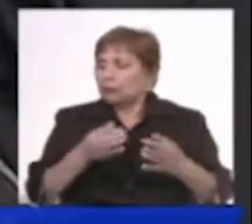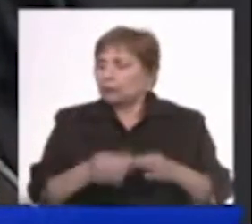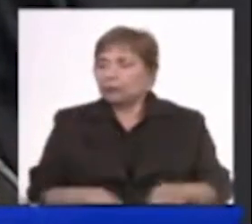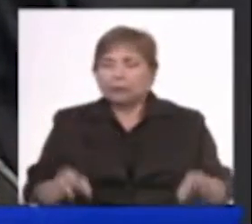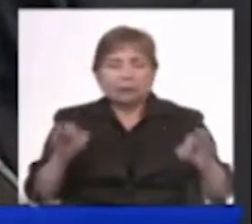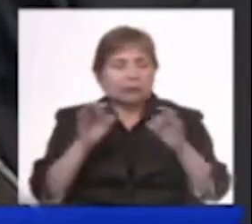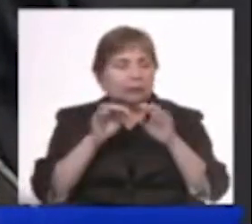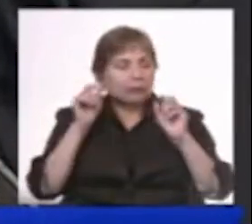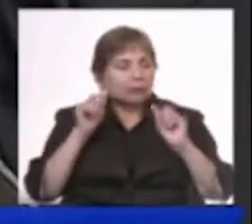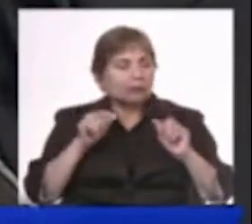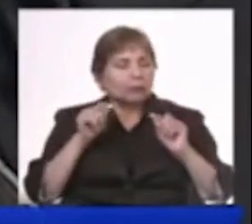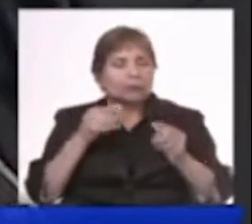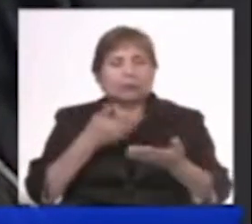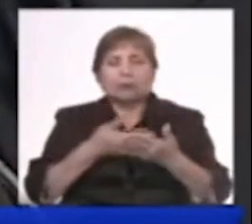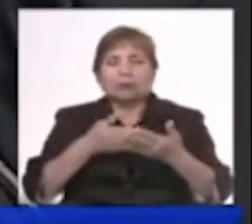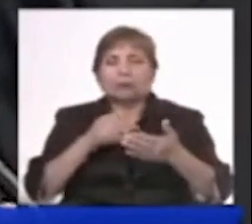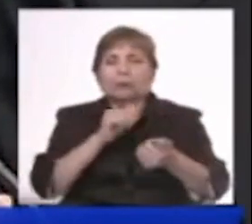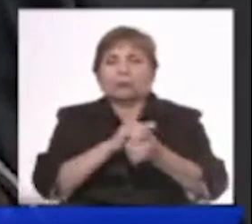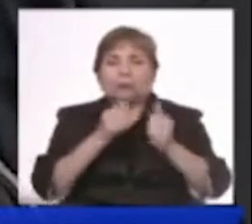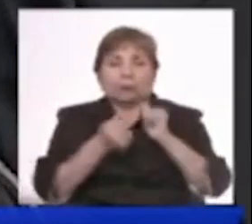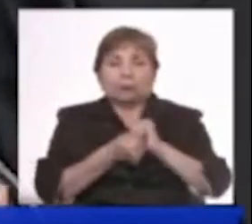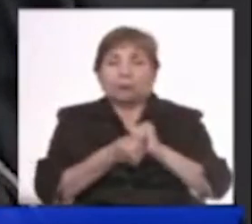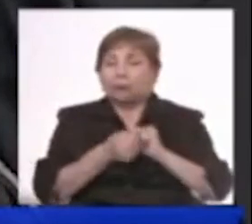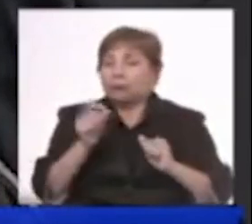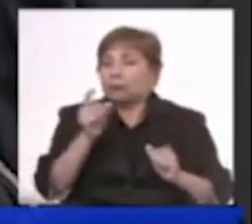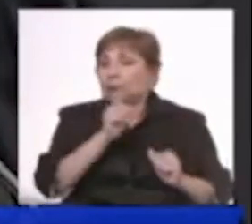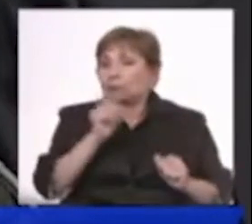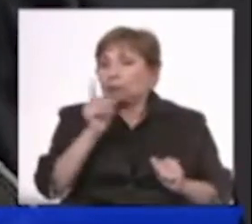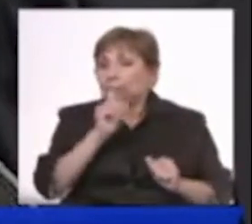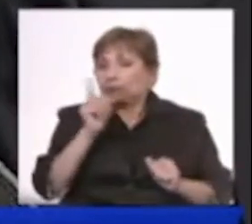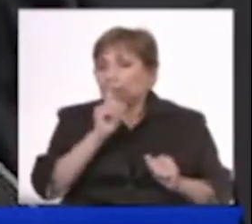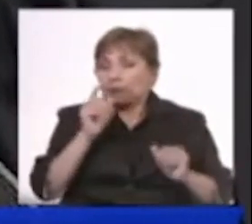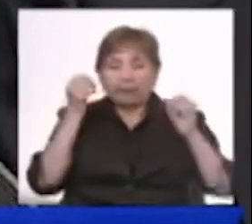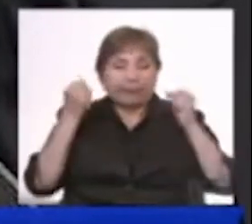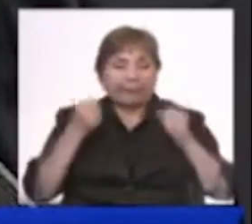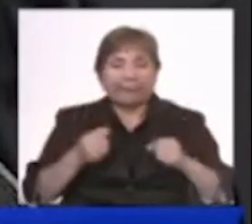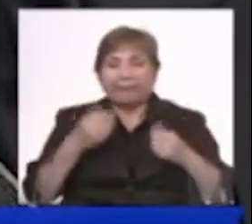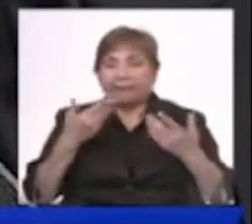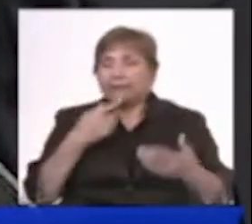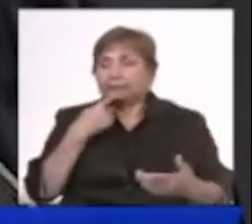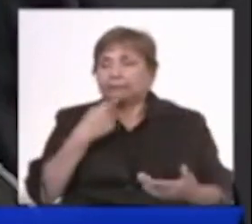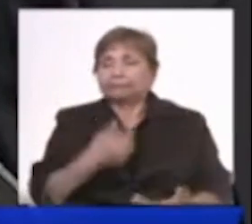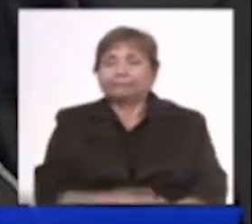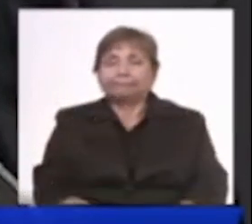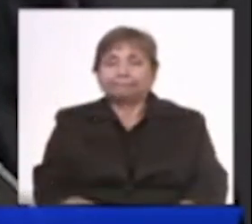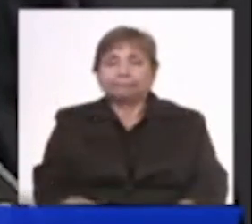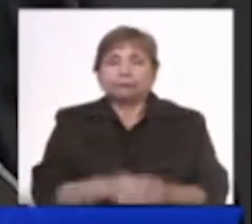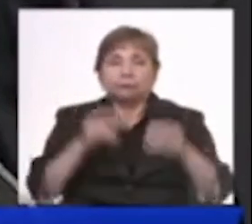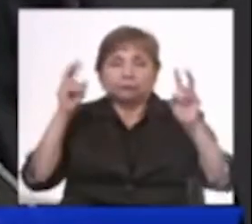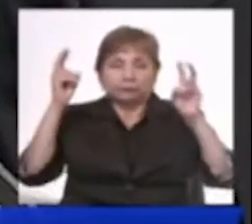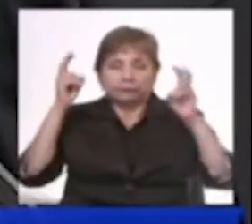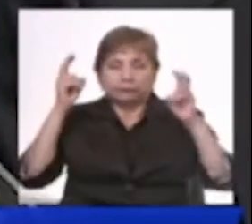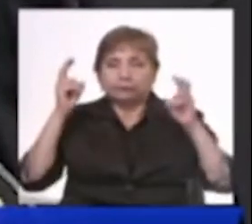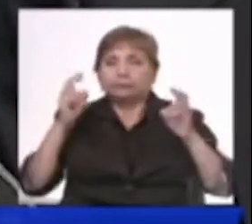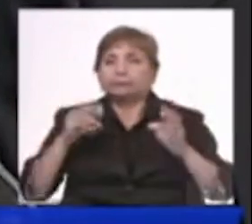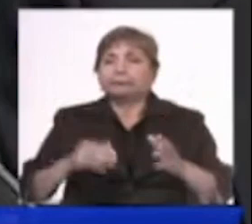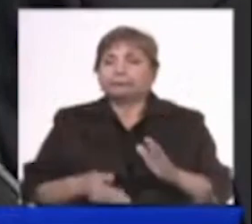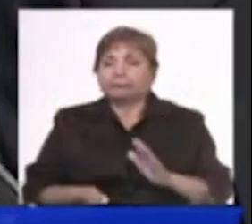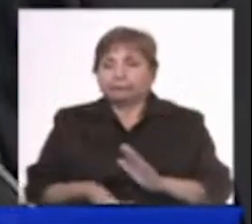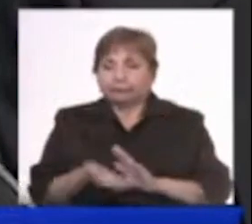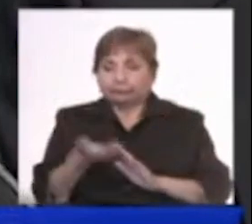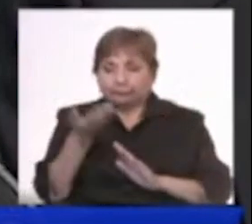es en este recambio que no se concretó es el tema de que al levantar